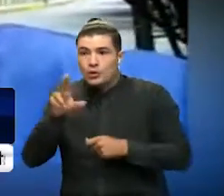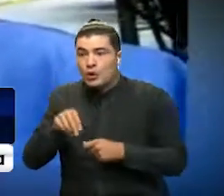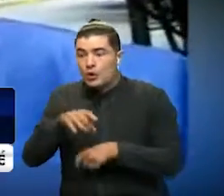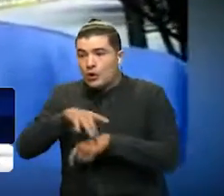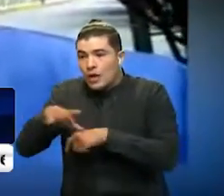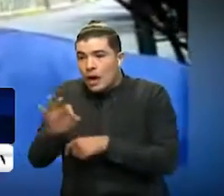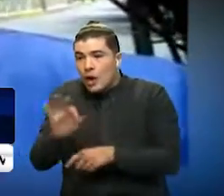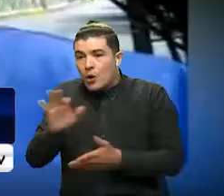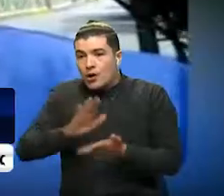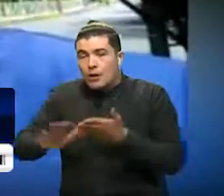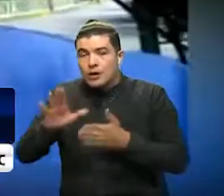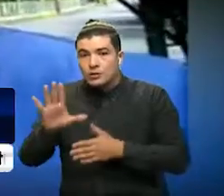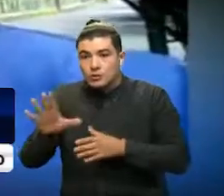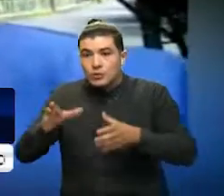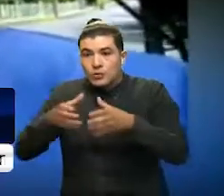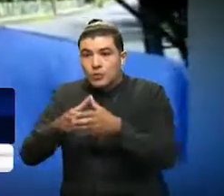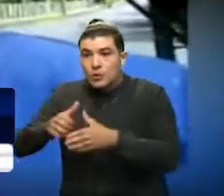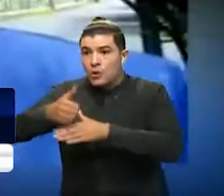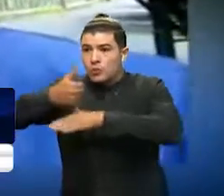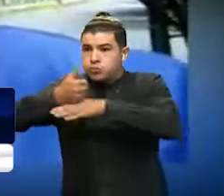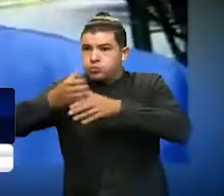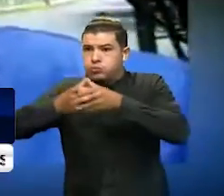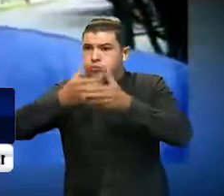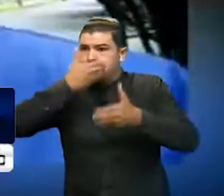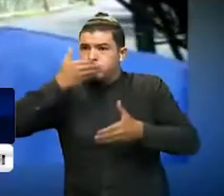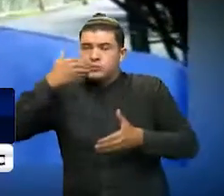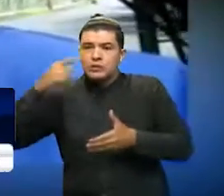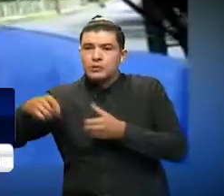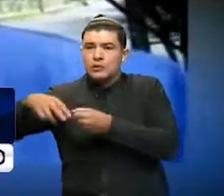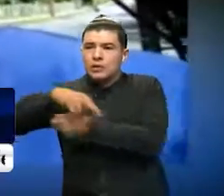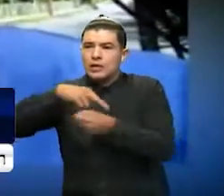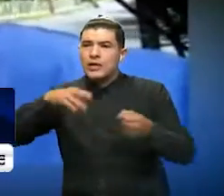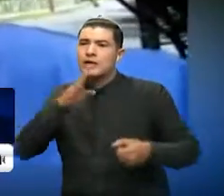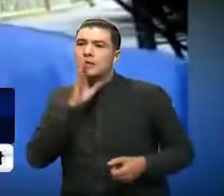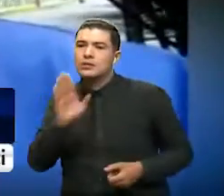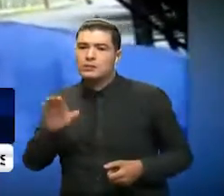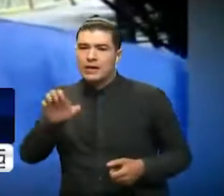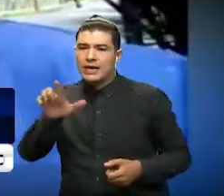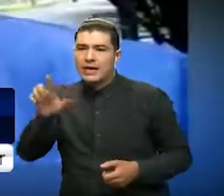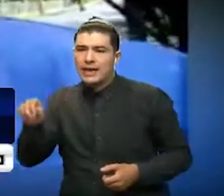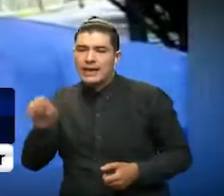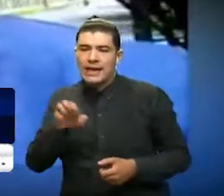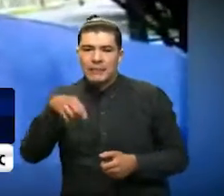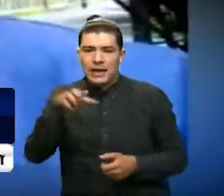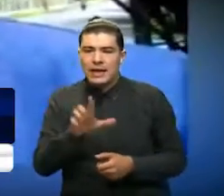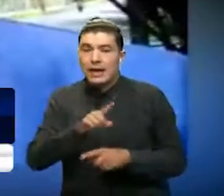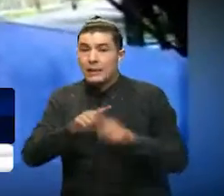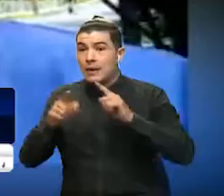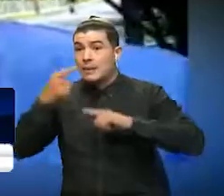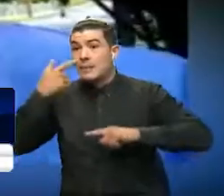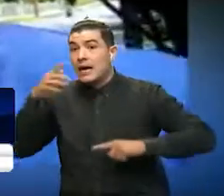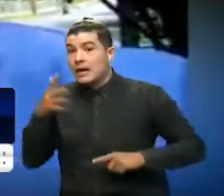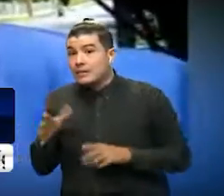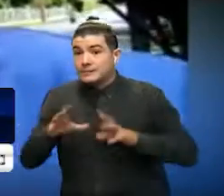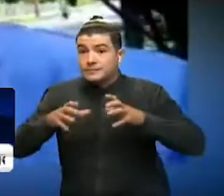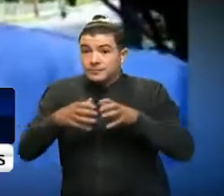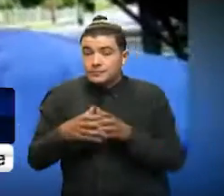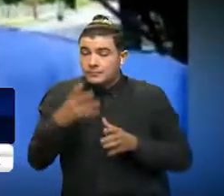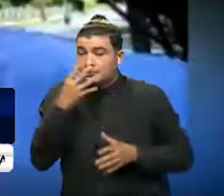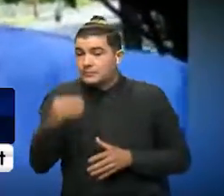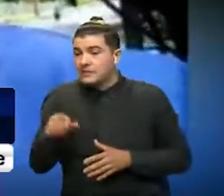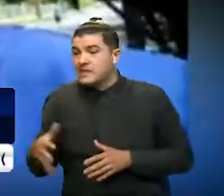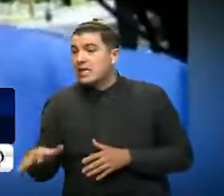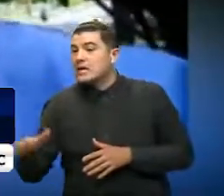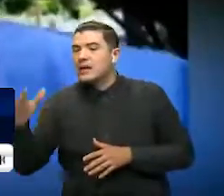lo acolita. En este caso, los grupos dominantes en toda esa región siempre han sido el ELN y el EPL. Pero pareciera ser que las bandas